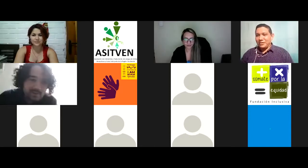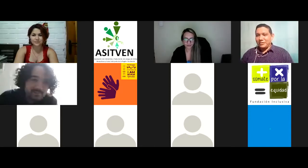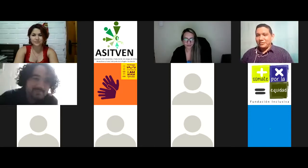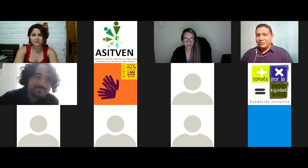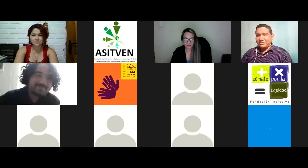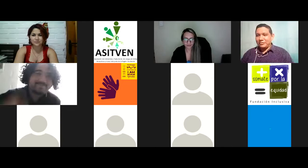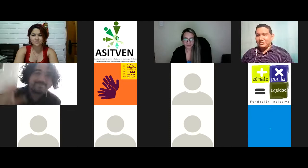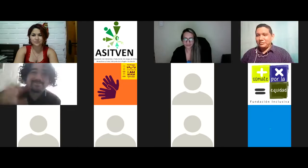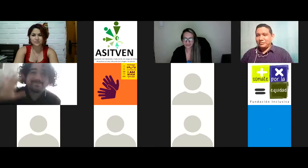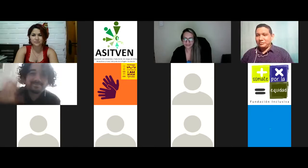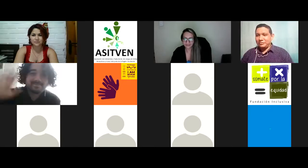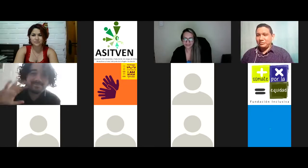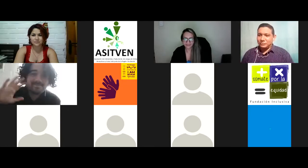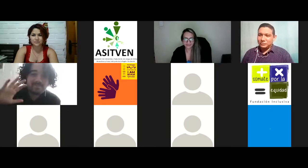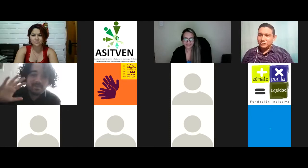Hola.